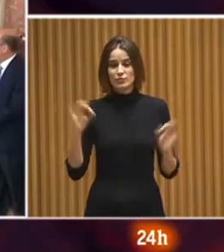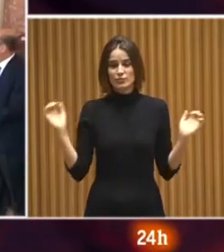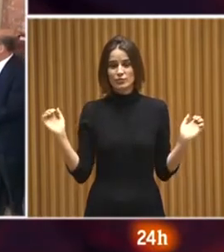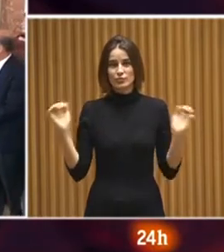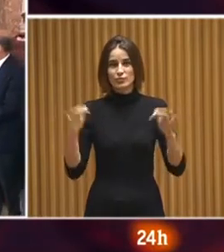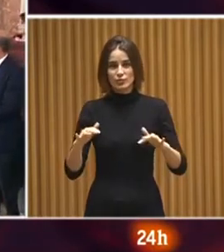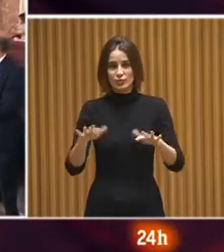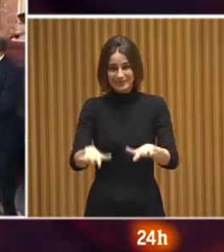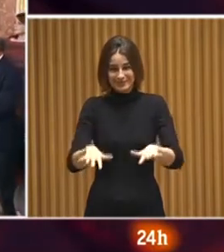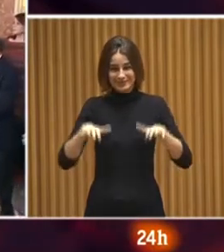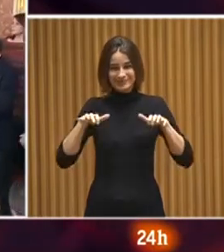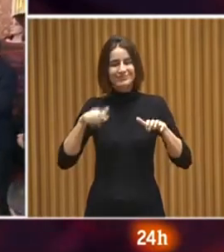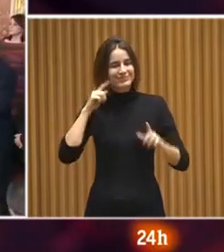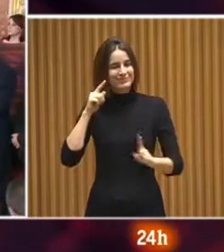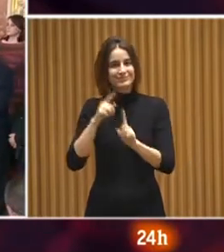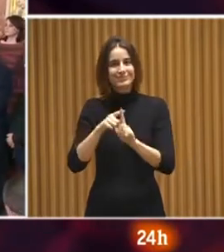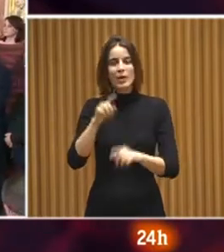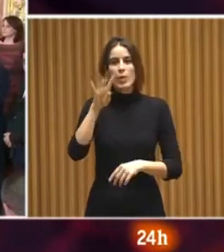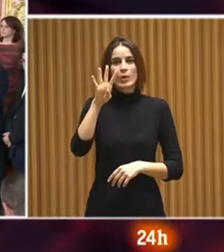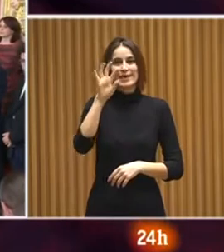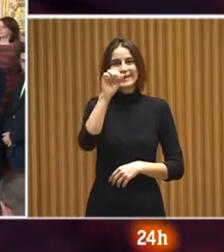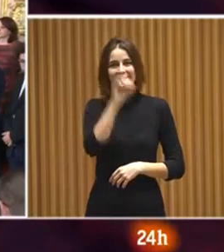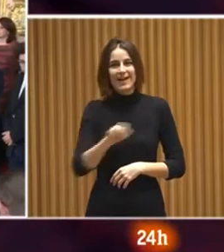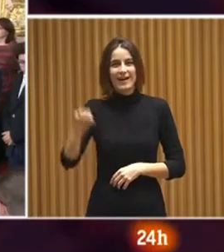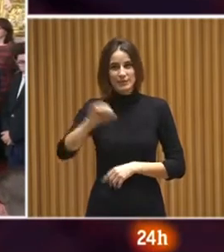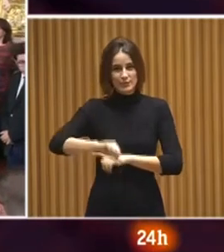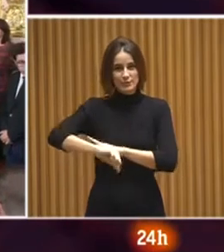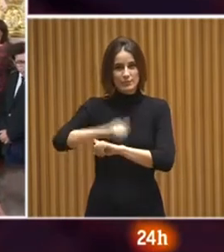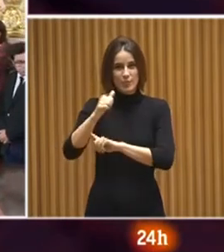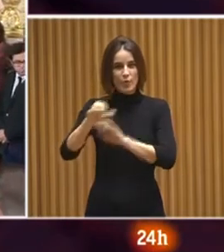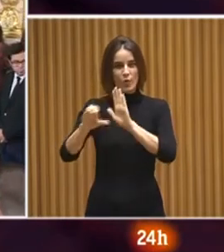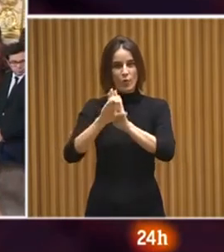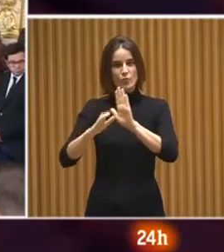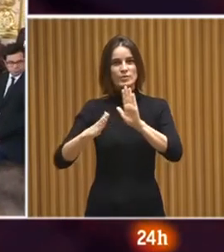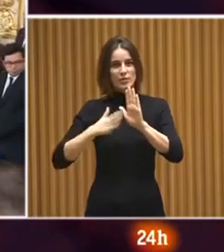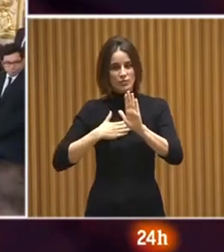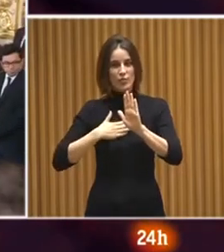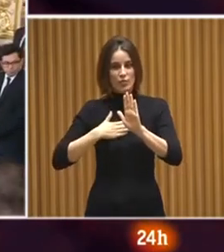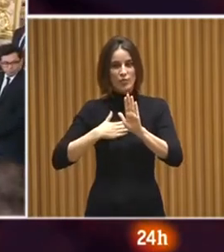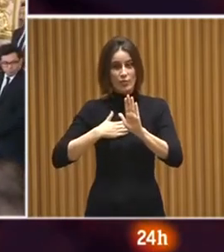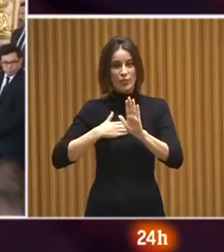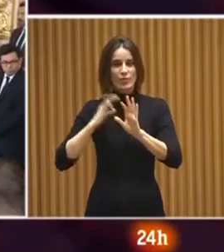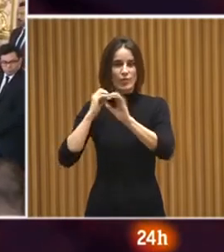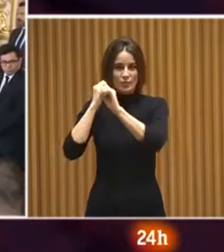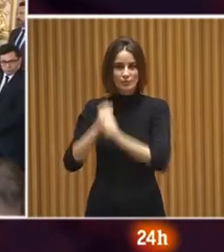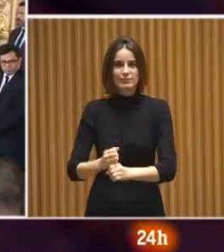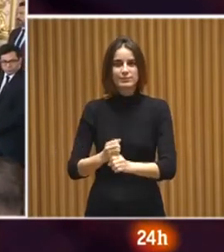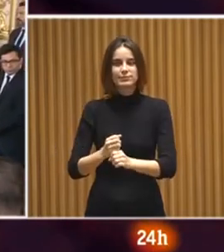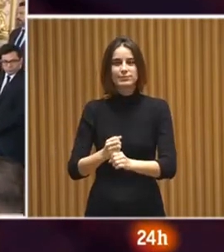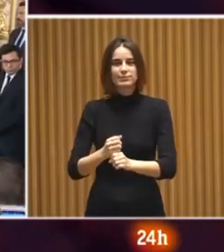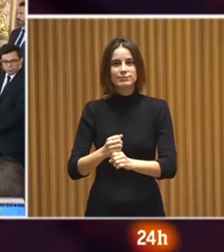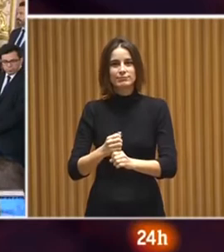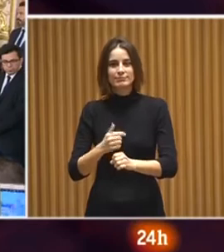40 años de la aprobación de nuestra Constitución, poniendo de manifiesto las bondades y los efectos positivos del mejor legado